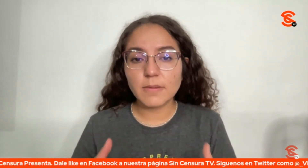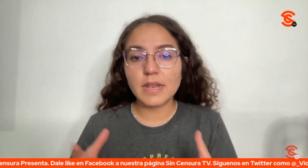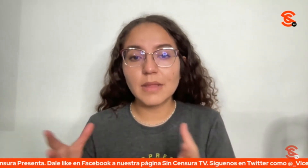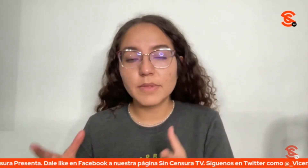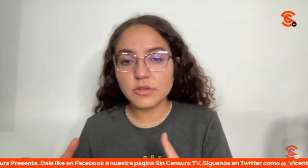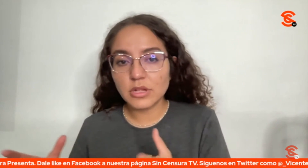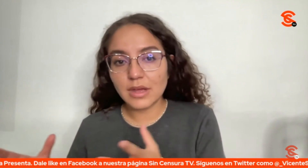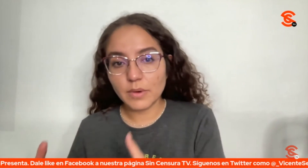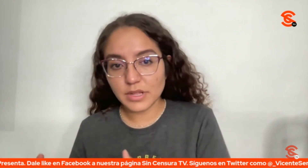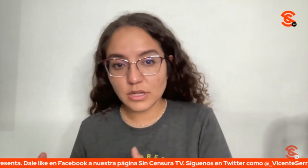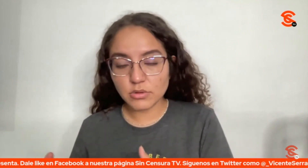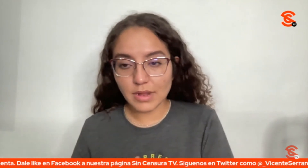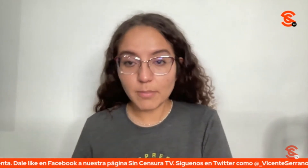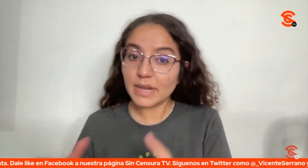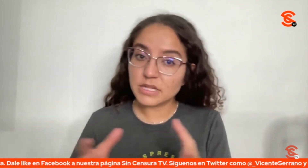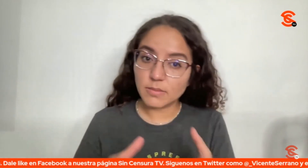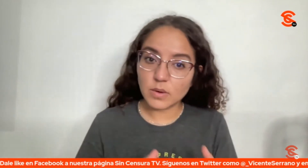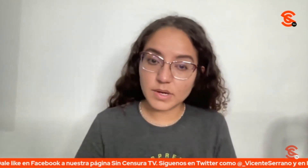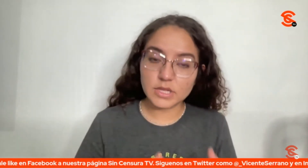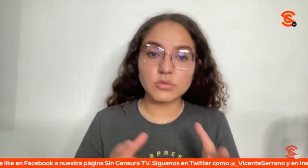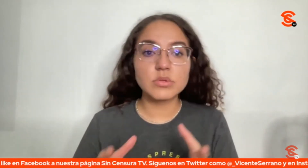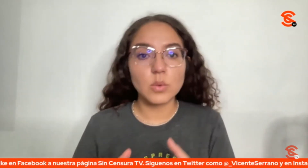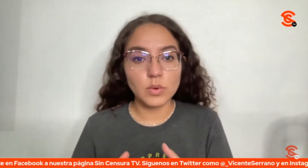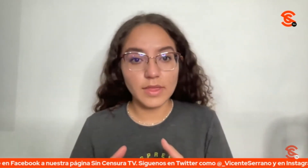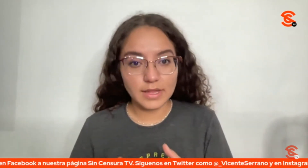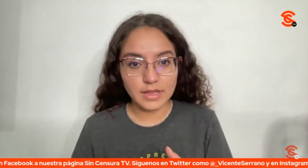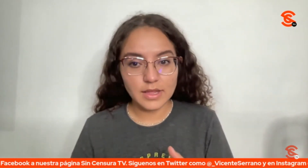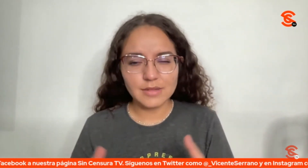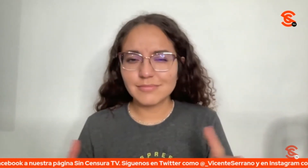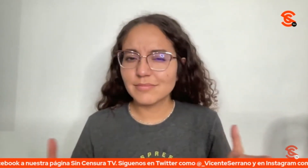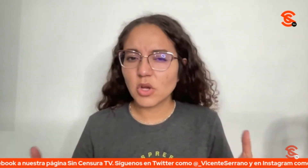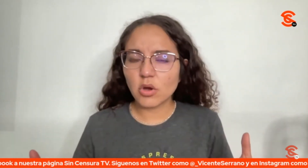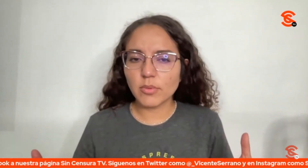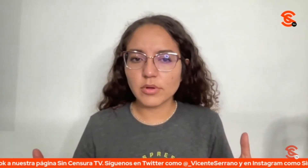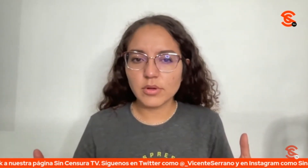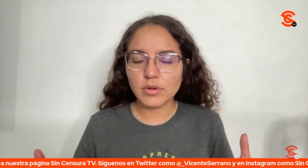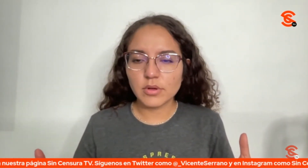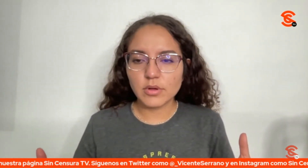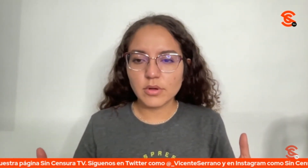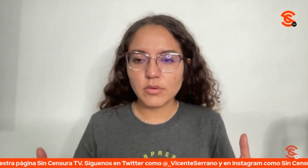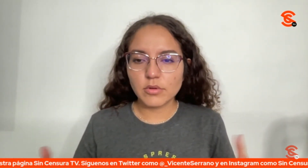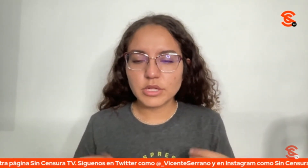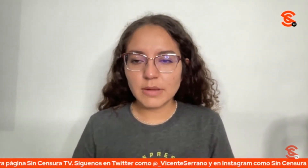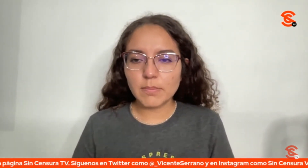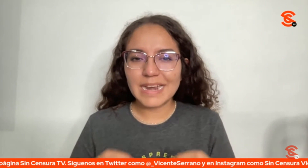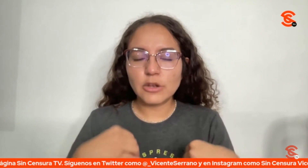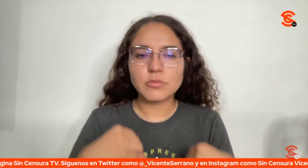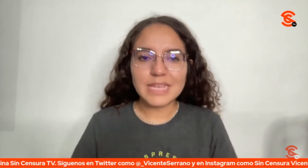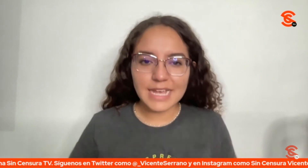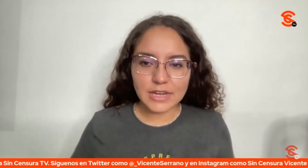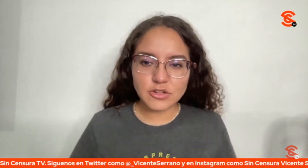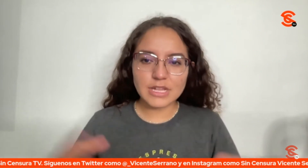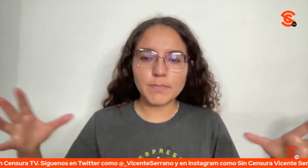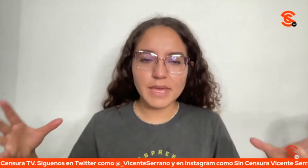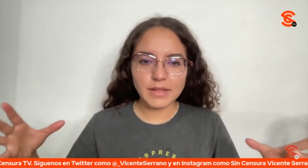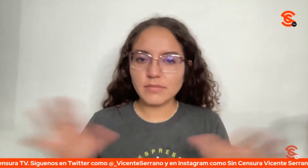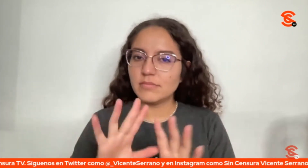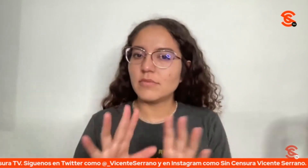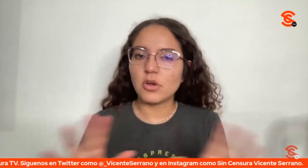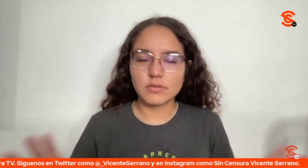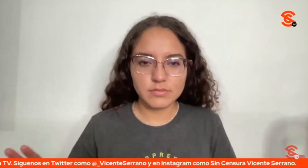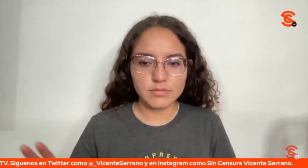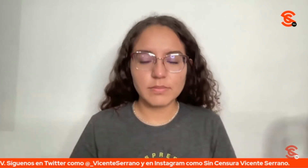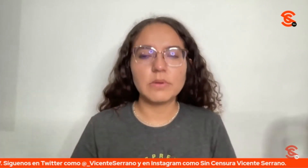que necesitaban elementos de la Guardia Nacional para salvaguardar su seguridad. ¿Cómo? O sea, para los mexicanos de a